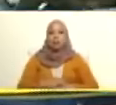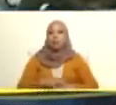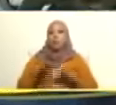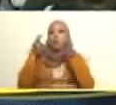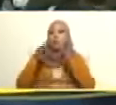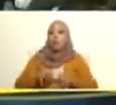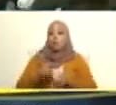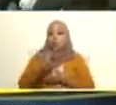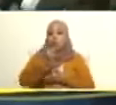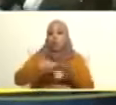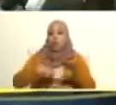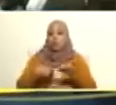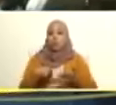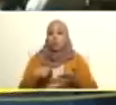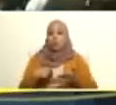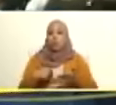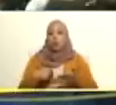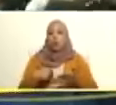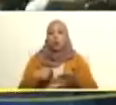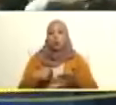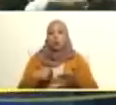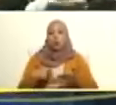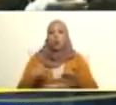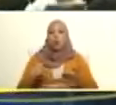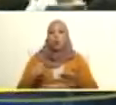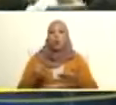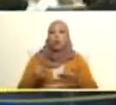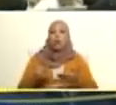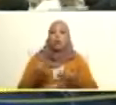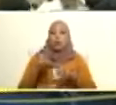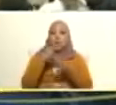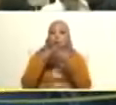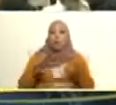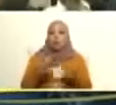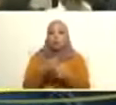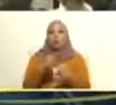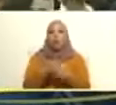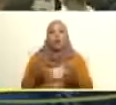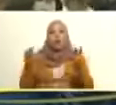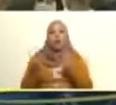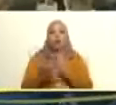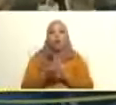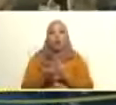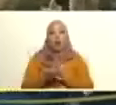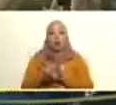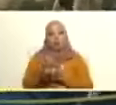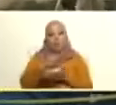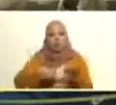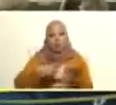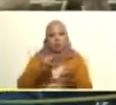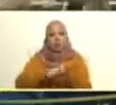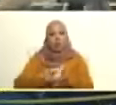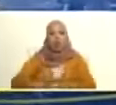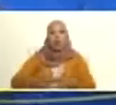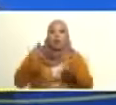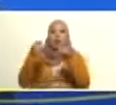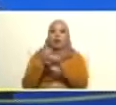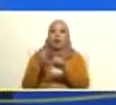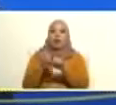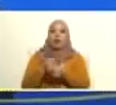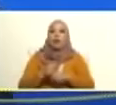fírmese, publíquese y cúmplase la nueva ley de